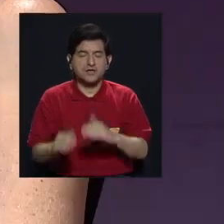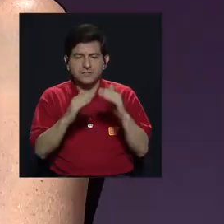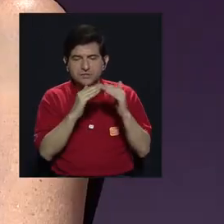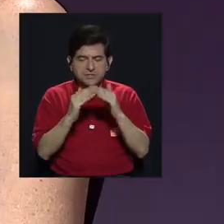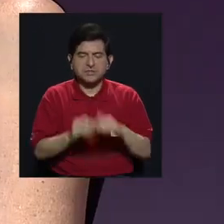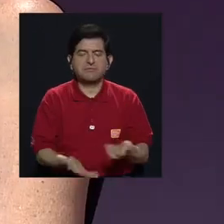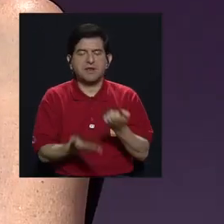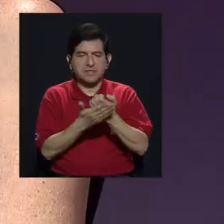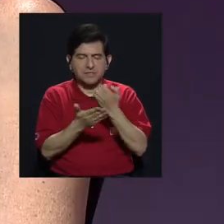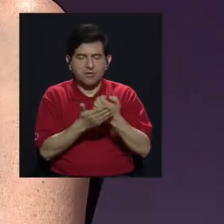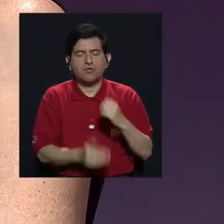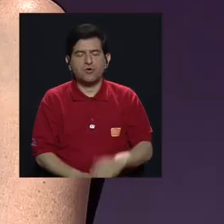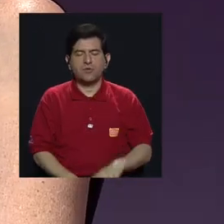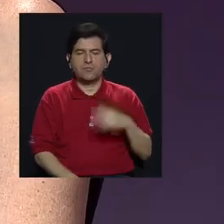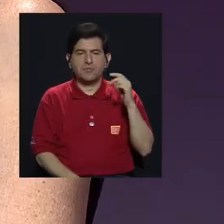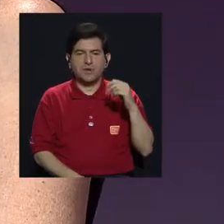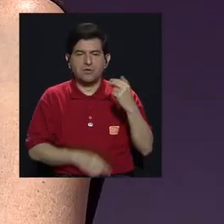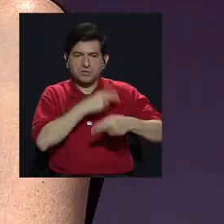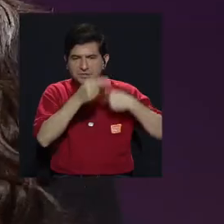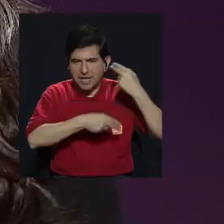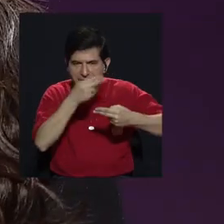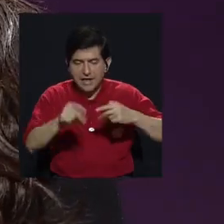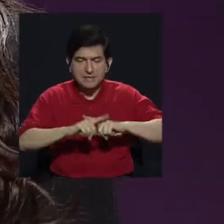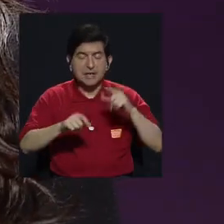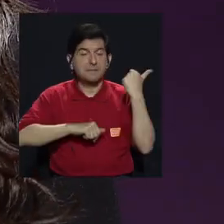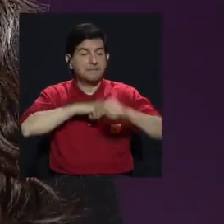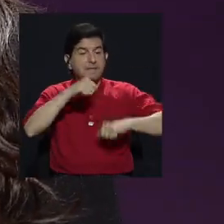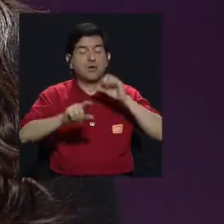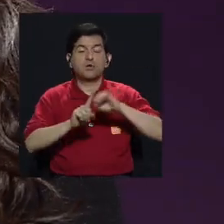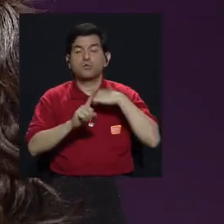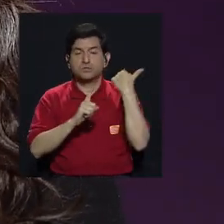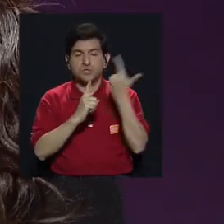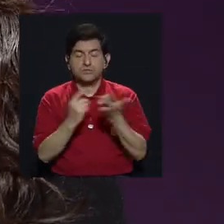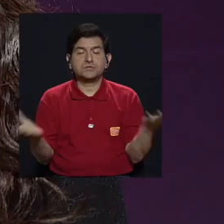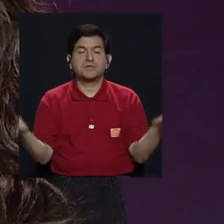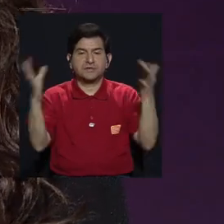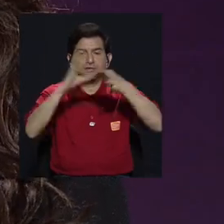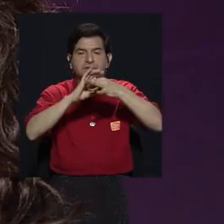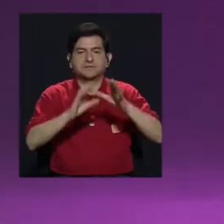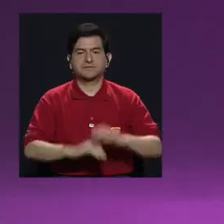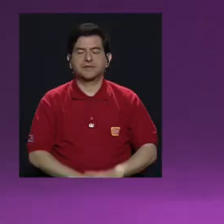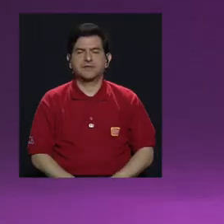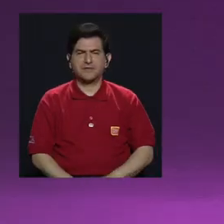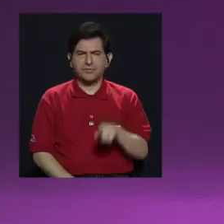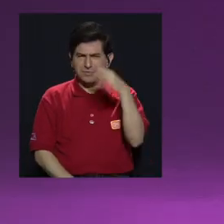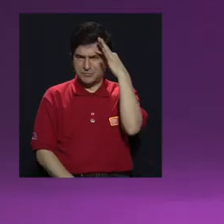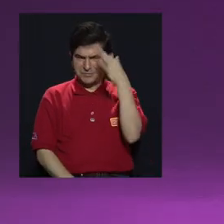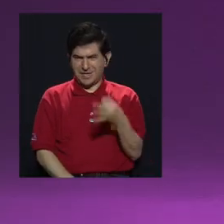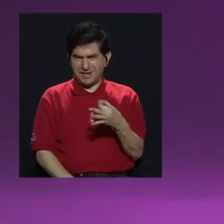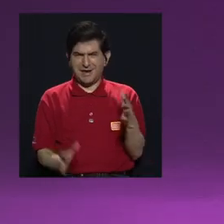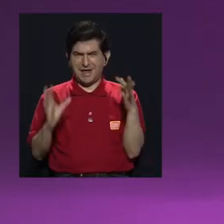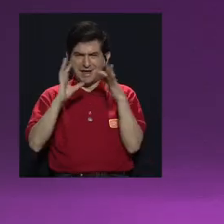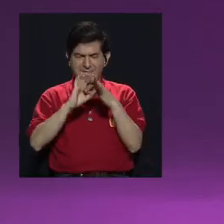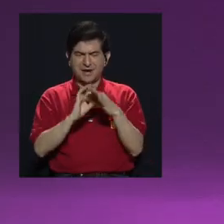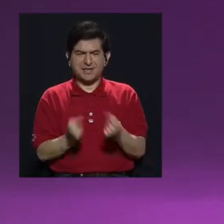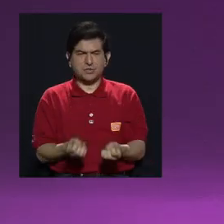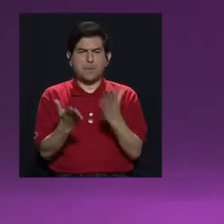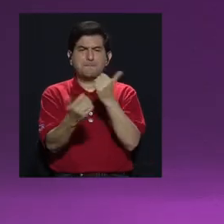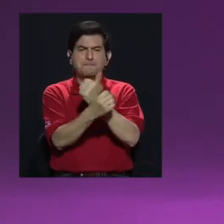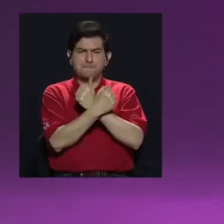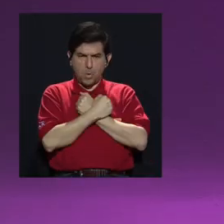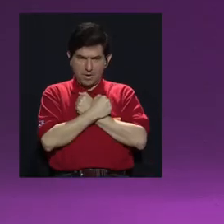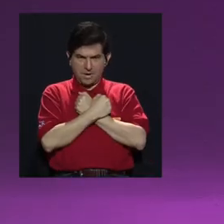políticos, económicos, hereditarios, sin embargo, sí, hay luchas sociales en relación a esto. ¿Consideran que la relación